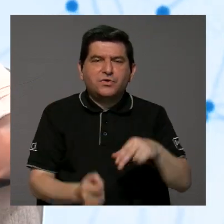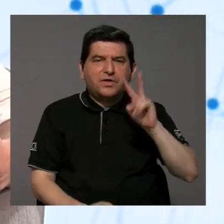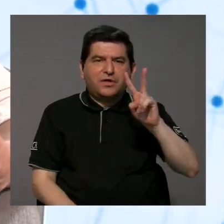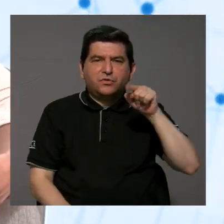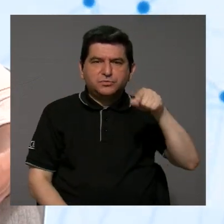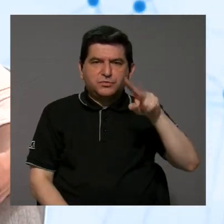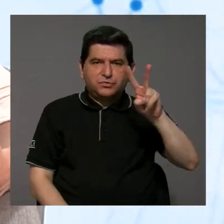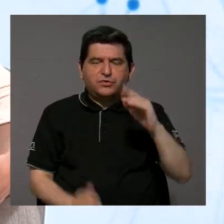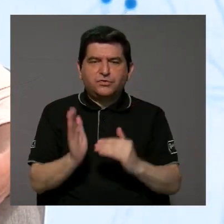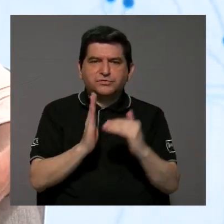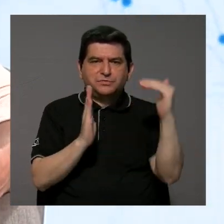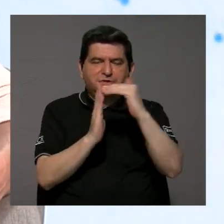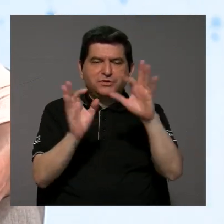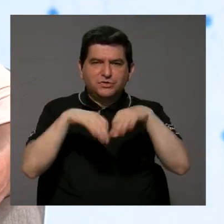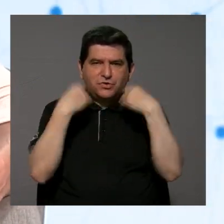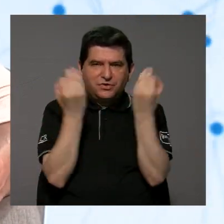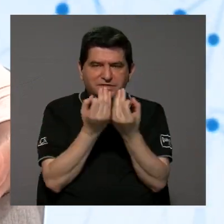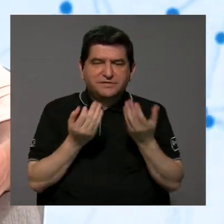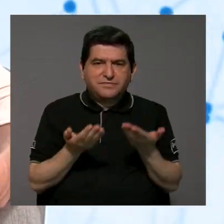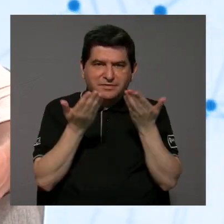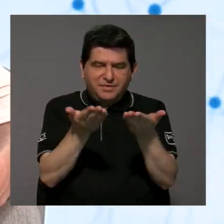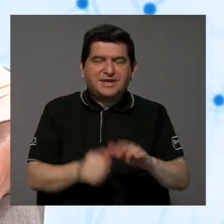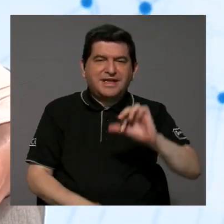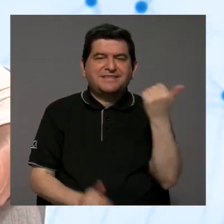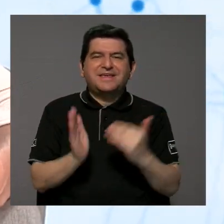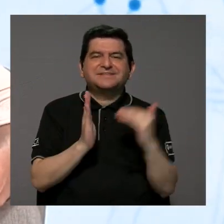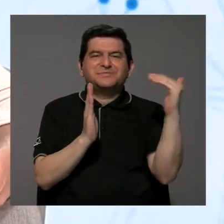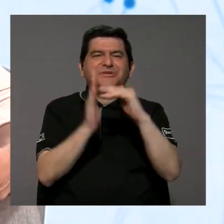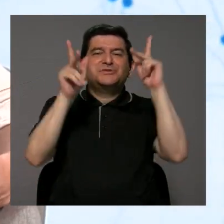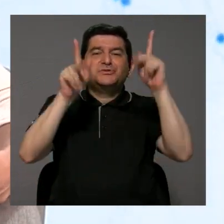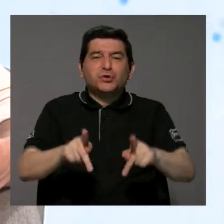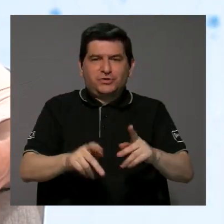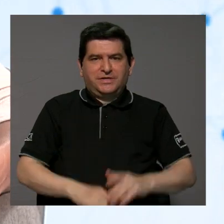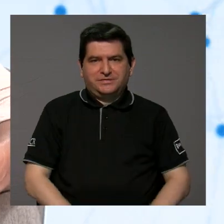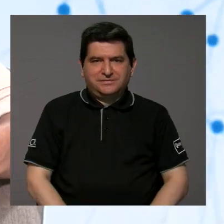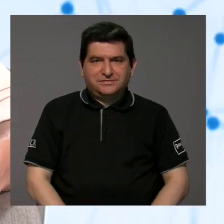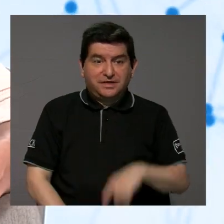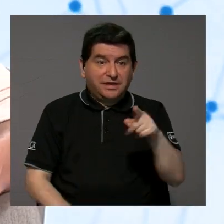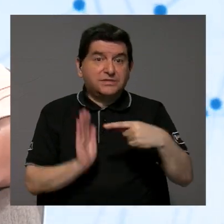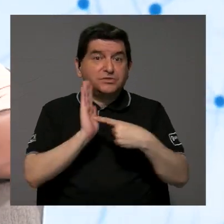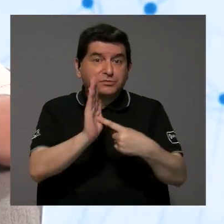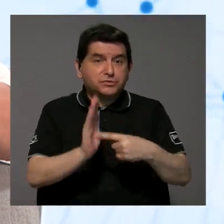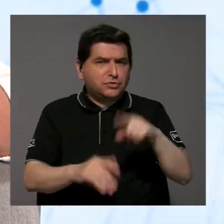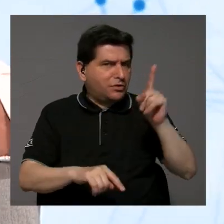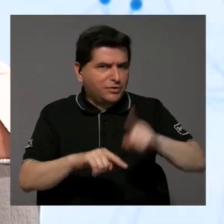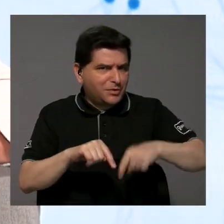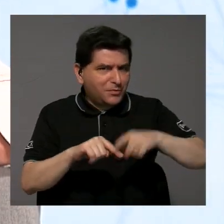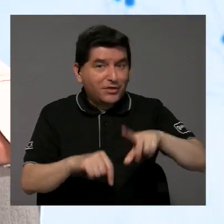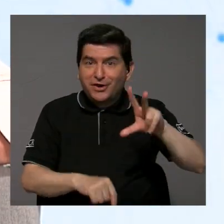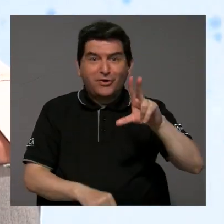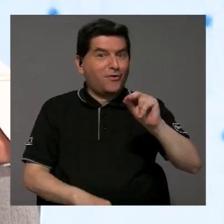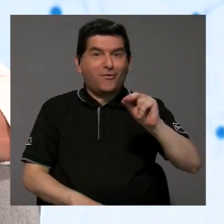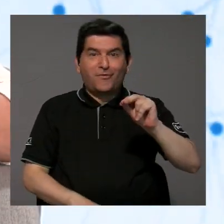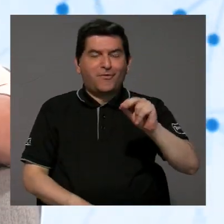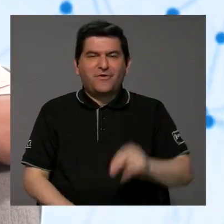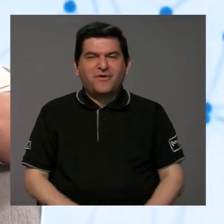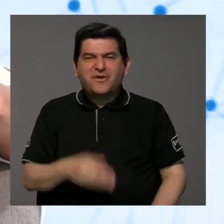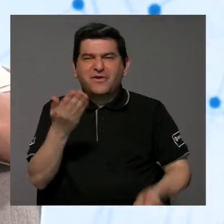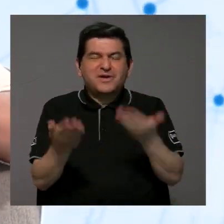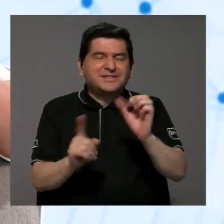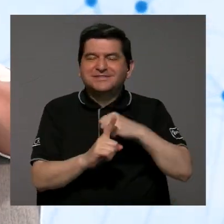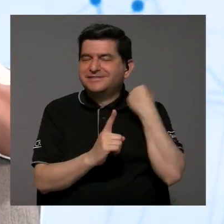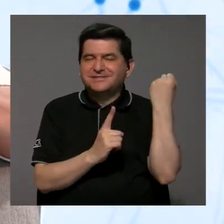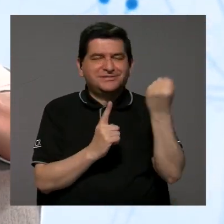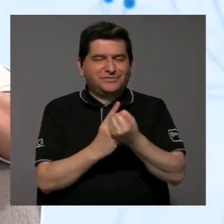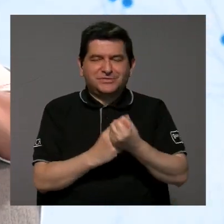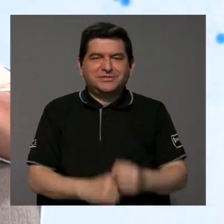llegó a 2.2 millones de familias, a 10 millones de personas. Eso mostró que no era que no se podía, sino que tal vez